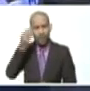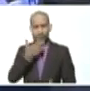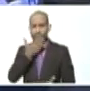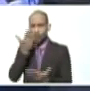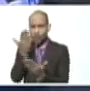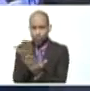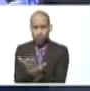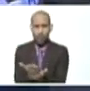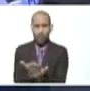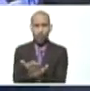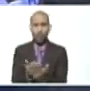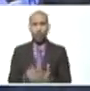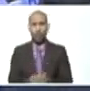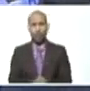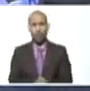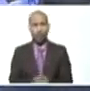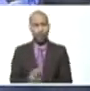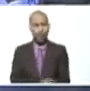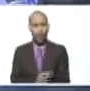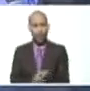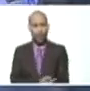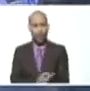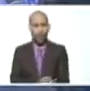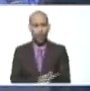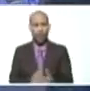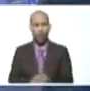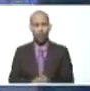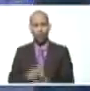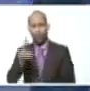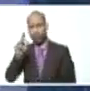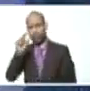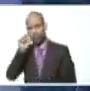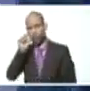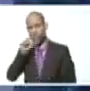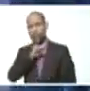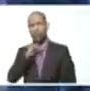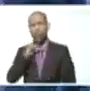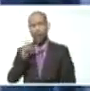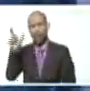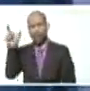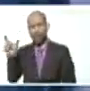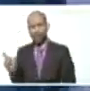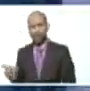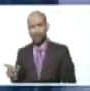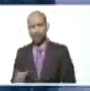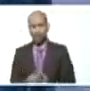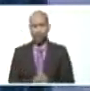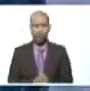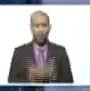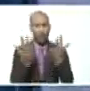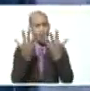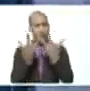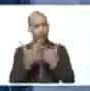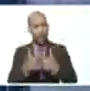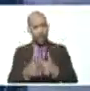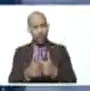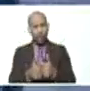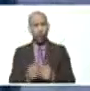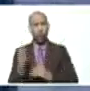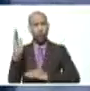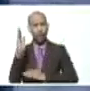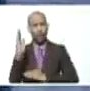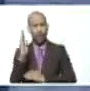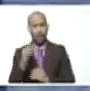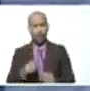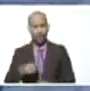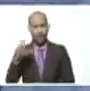solicitud del venerable hermano el señor Cardenal Baltasar Porras Cardoso, administrador apostólico de la